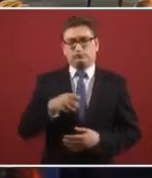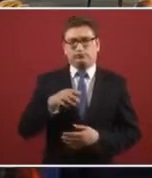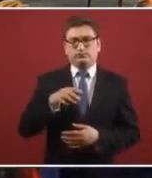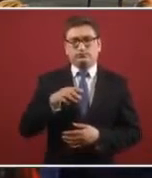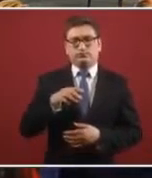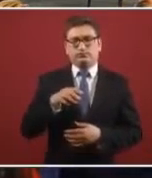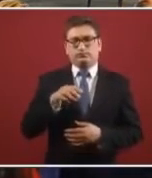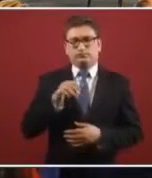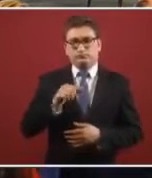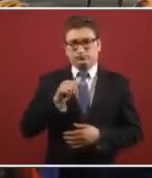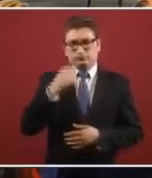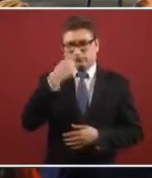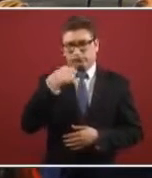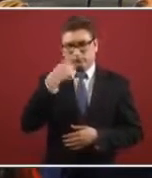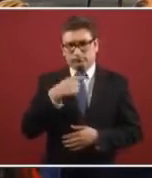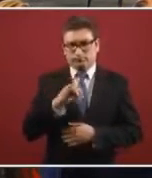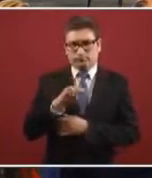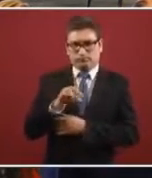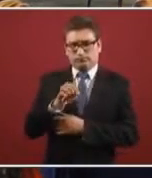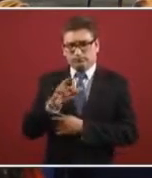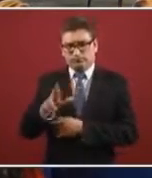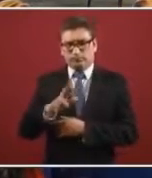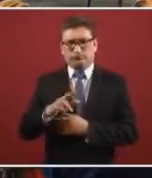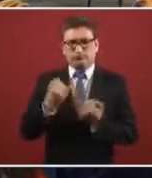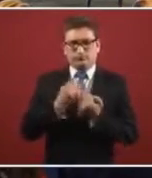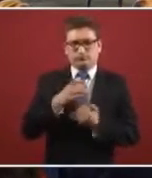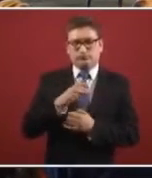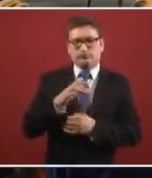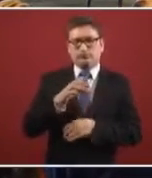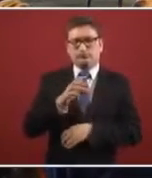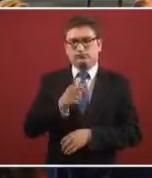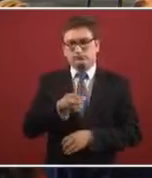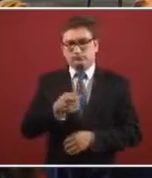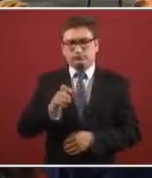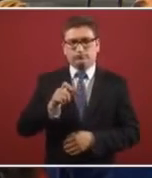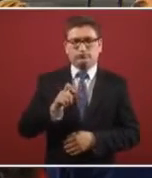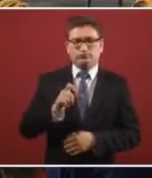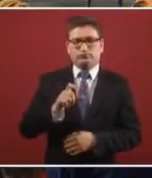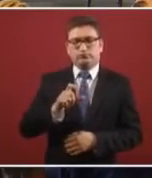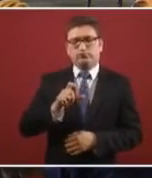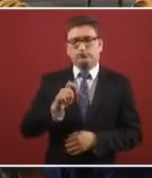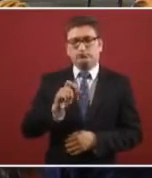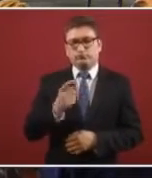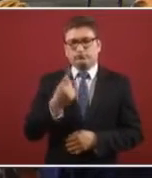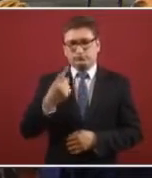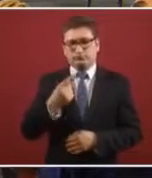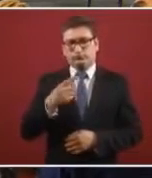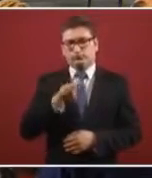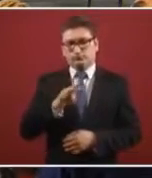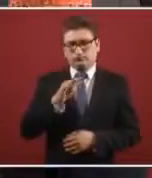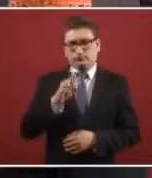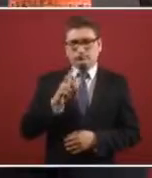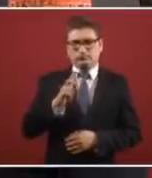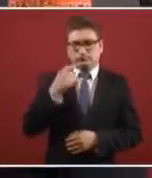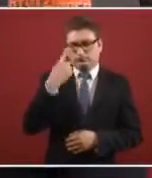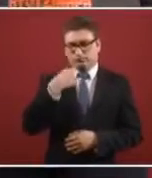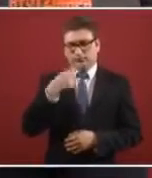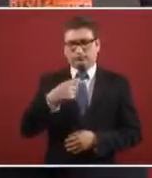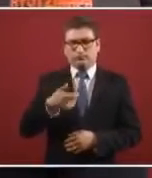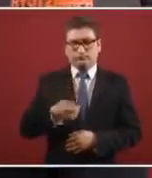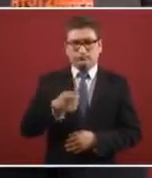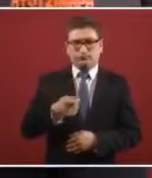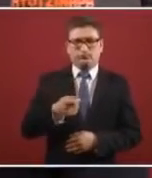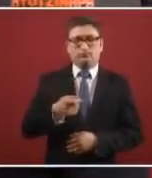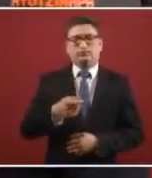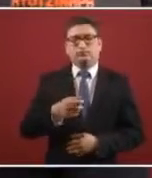horas, at en Canal 1600, 22 a las 18:30, and en at Capital there's 21 a las 19:30 horas, somewhere else at en Canal 11 1830,